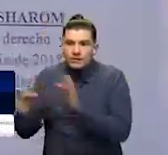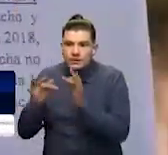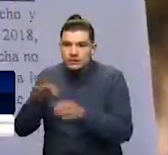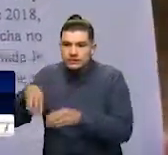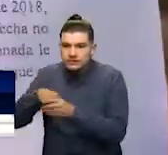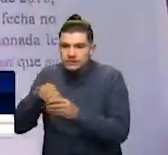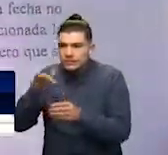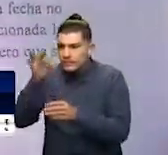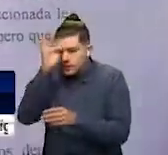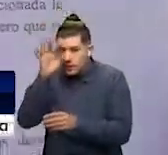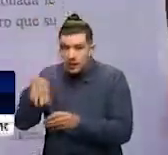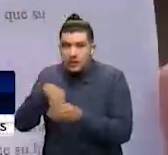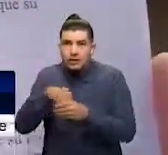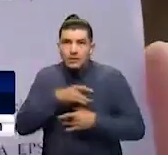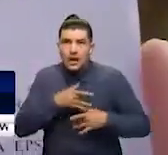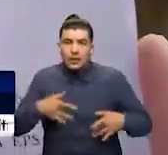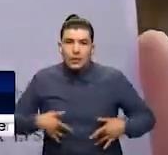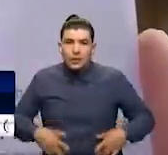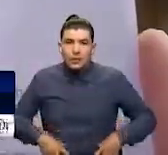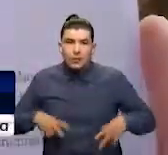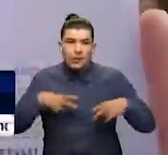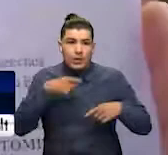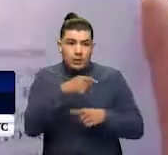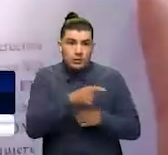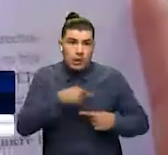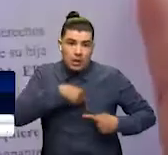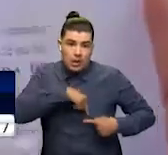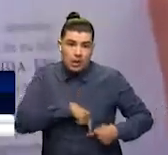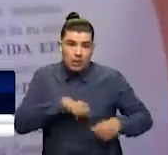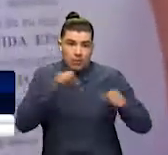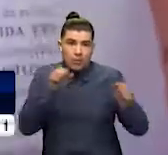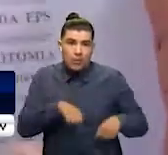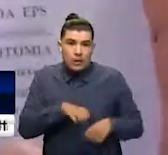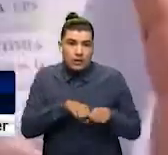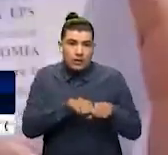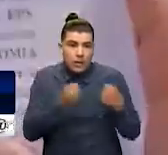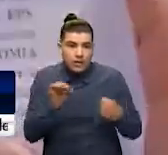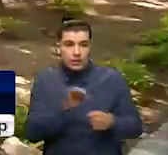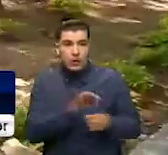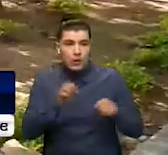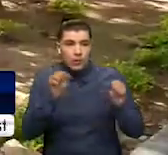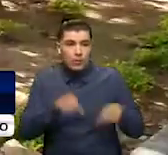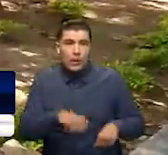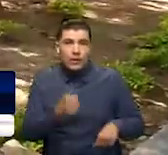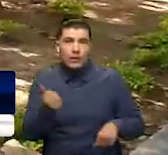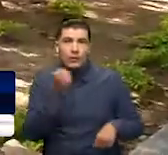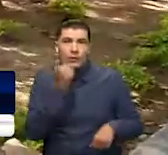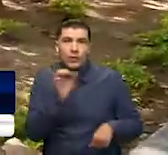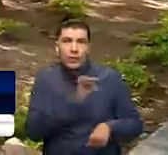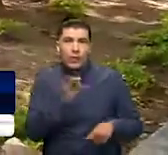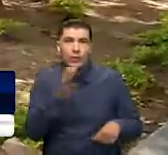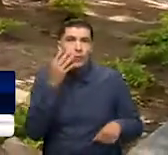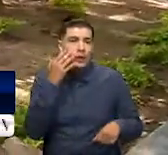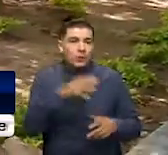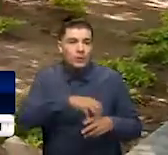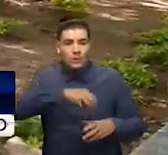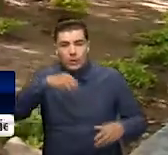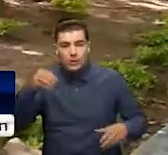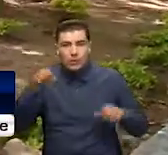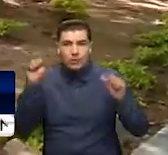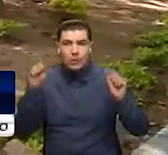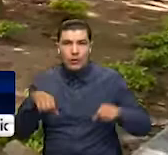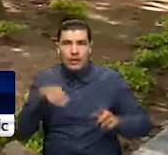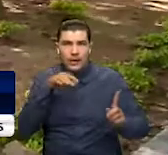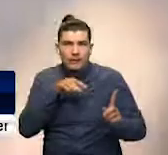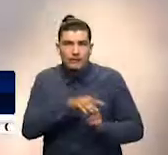desacato Salud Vida. El catéter se puede cristalizar, se puede volver piedra. Al sacarlo le puede